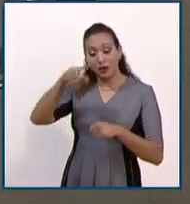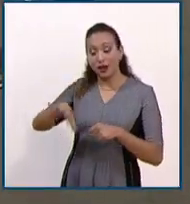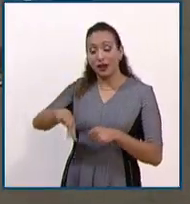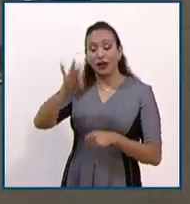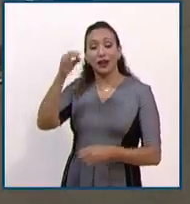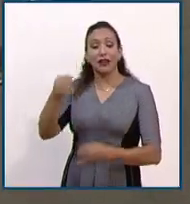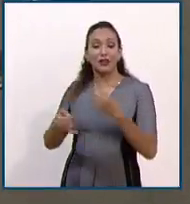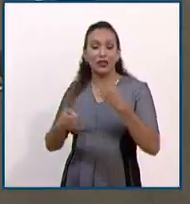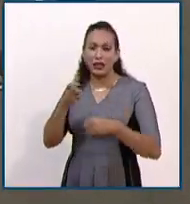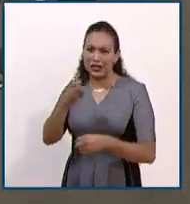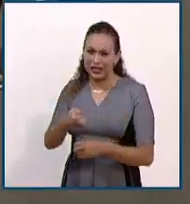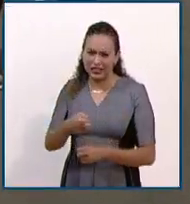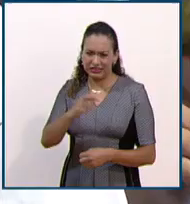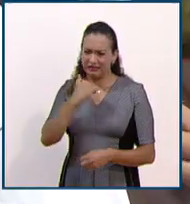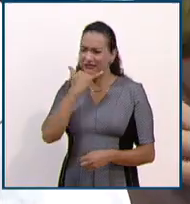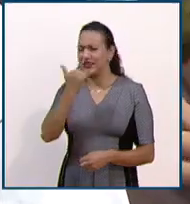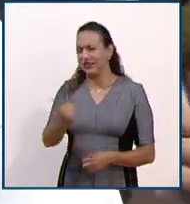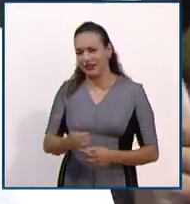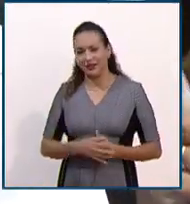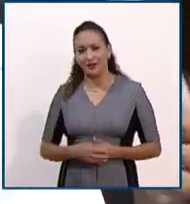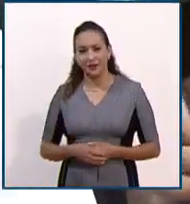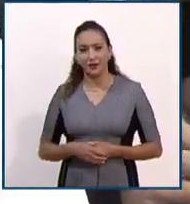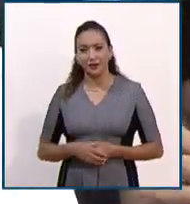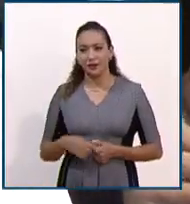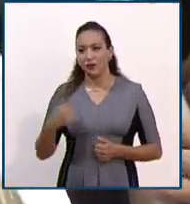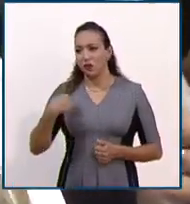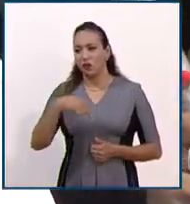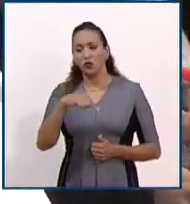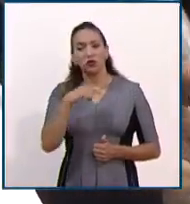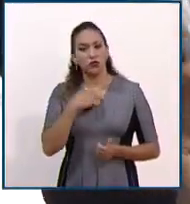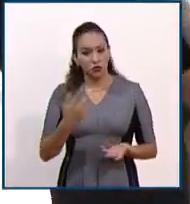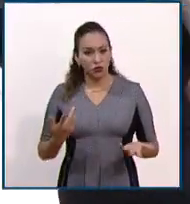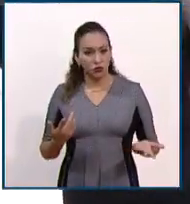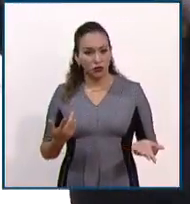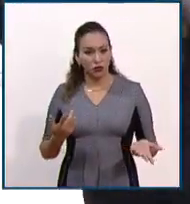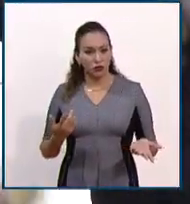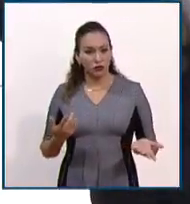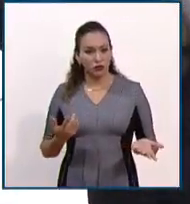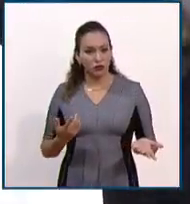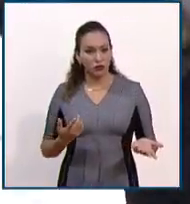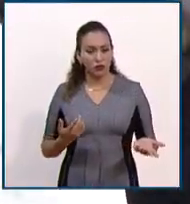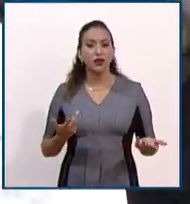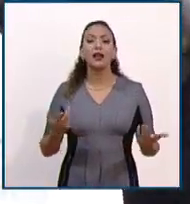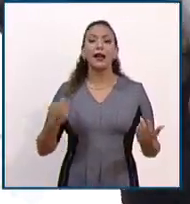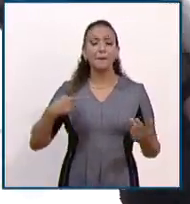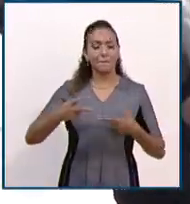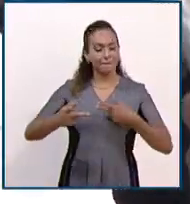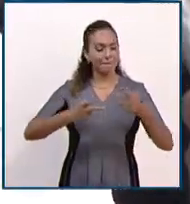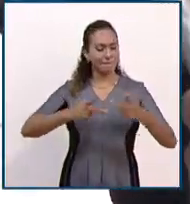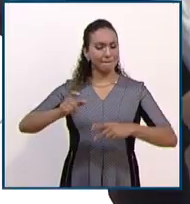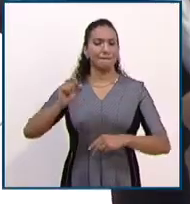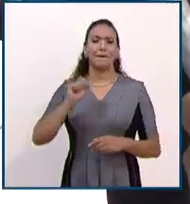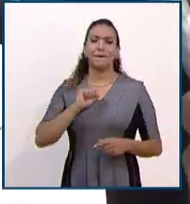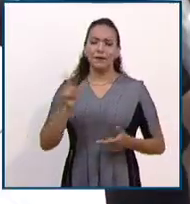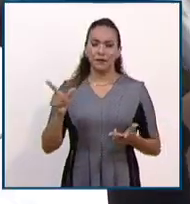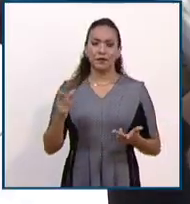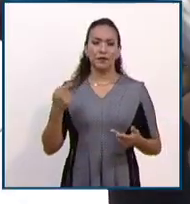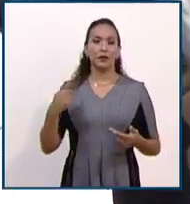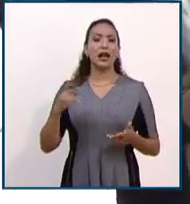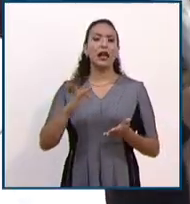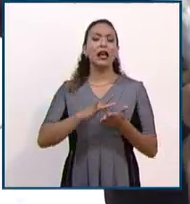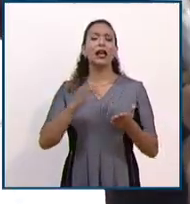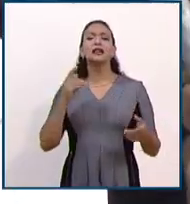voto popular es un error. Somos una clase formativa que se ampara en